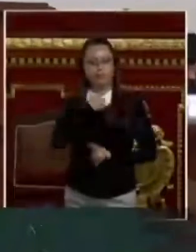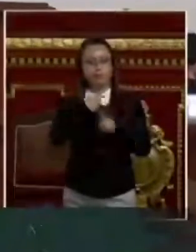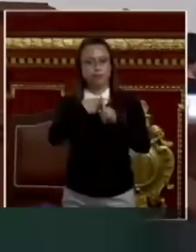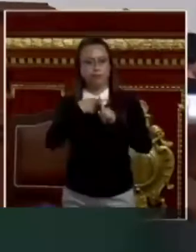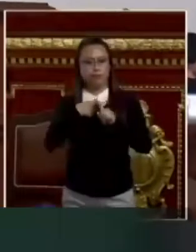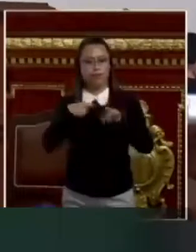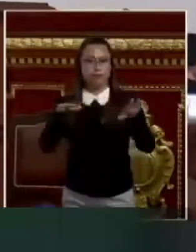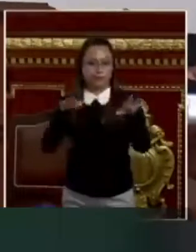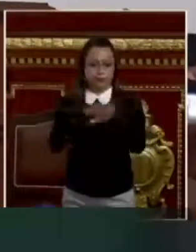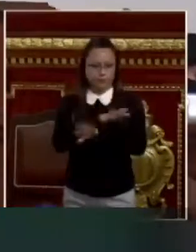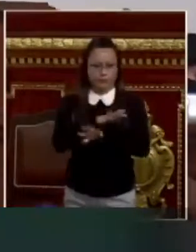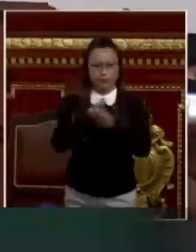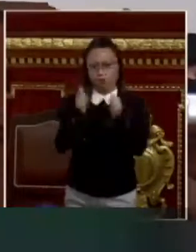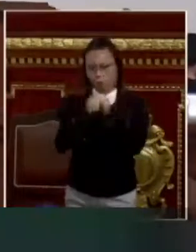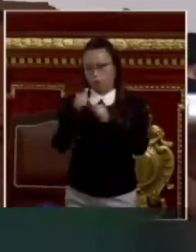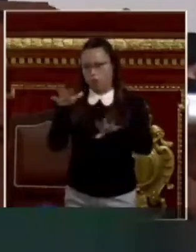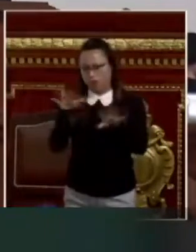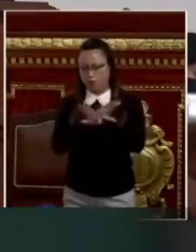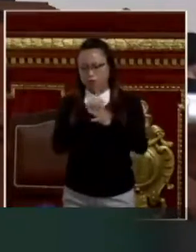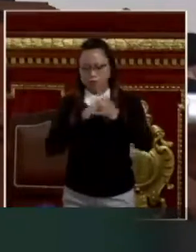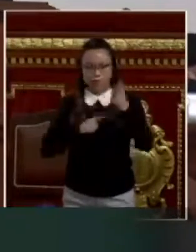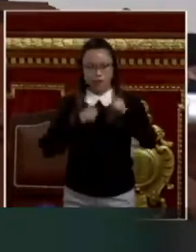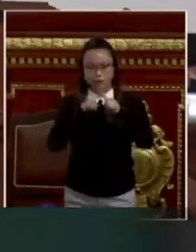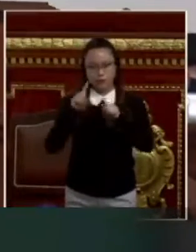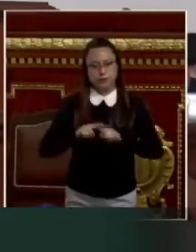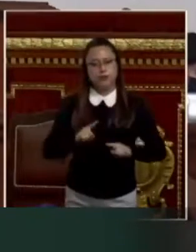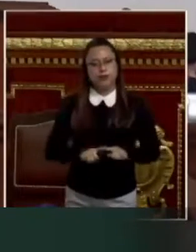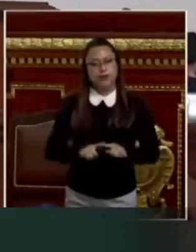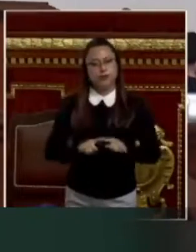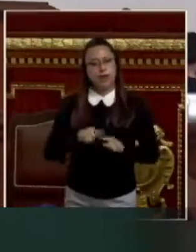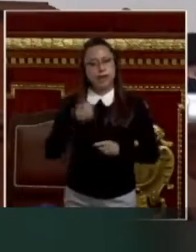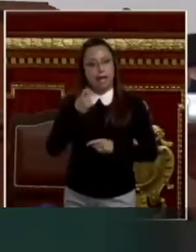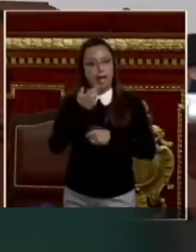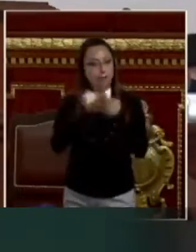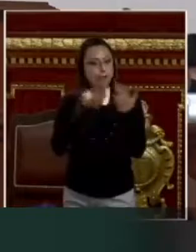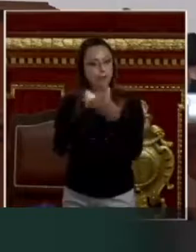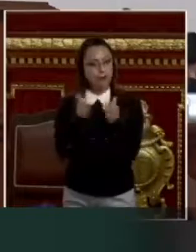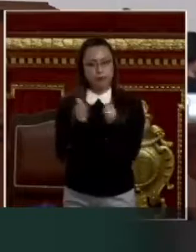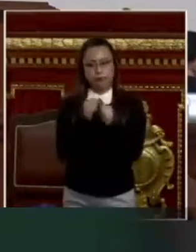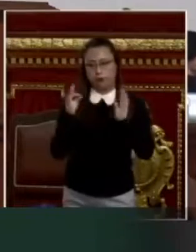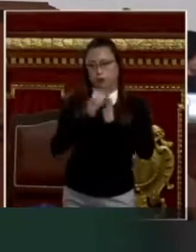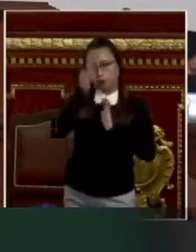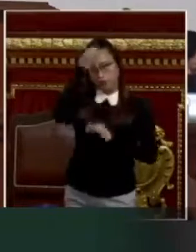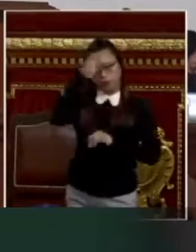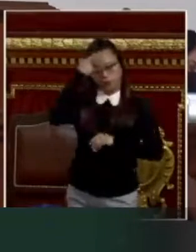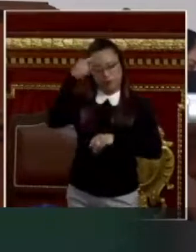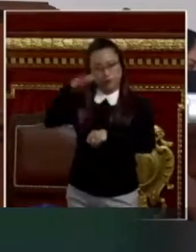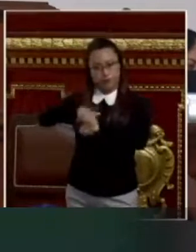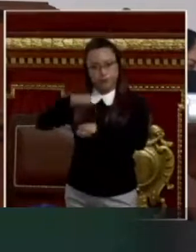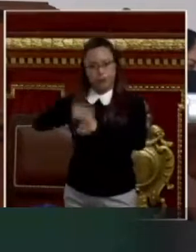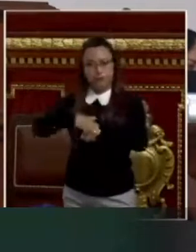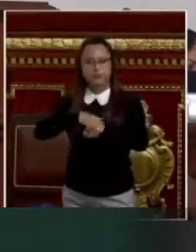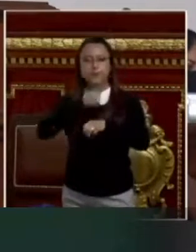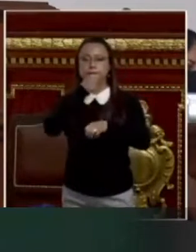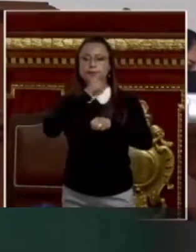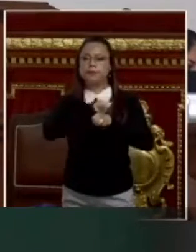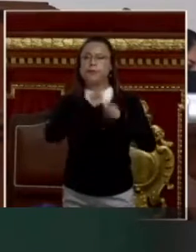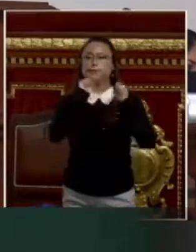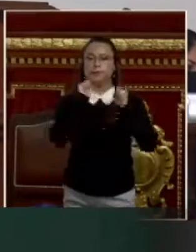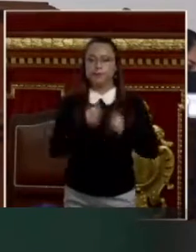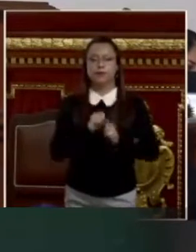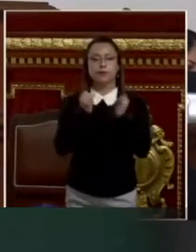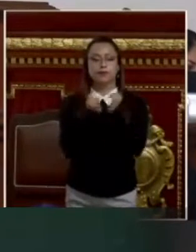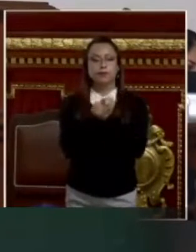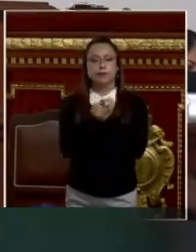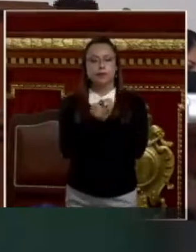El Congreso de la Ciudad de México llamó a la Secretaría de Seguridad Ciudadana de la Ciudad de México para que aplique el reglamento de tránsito y de forma específica la